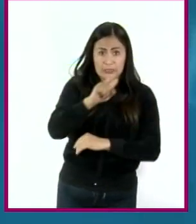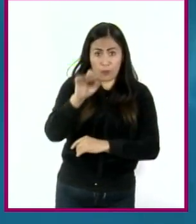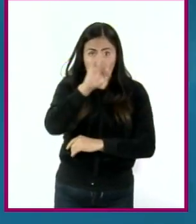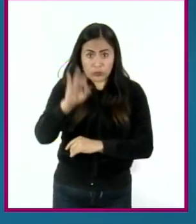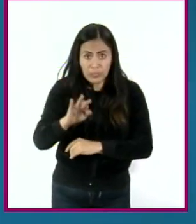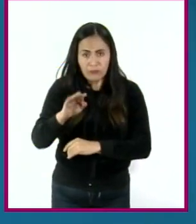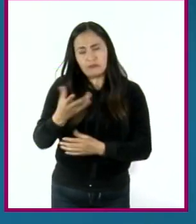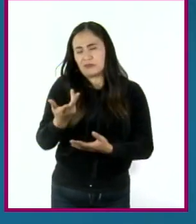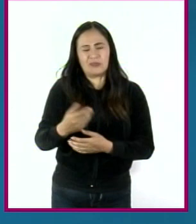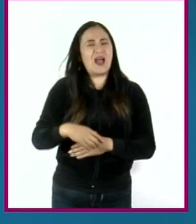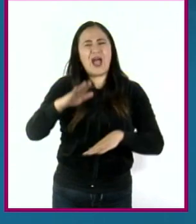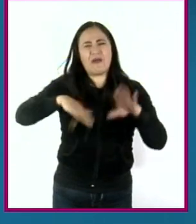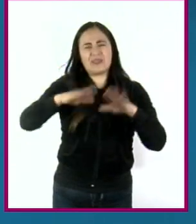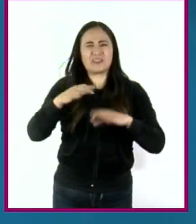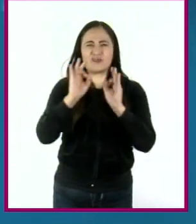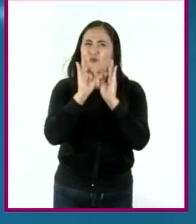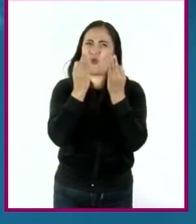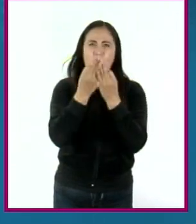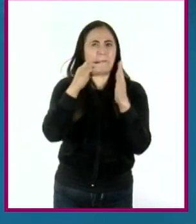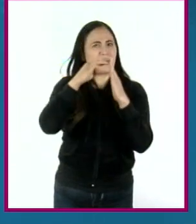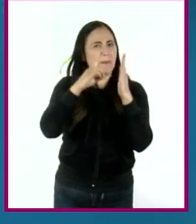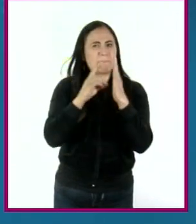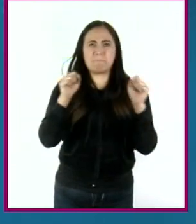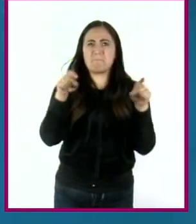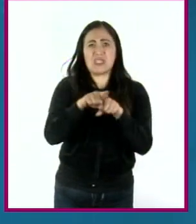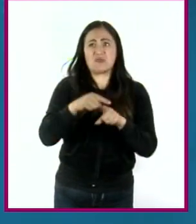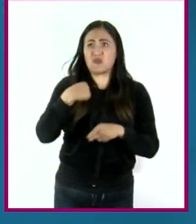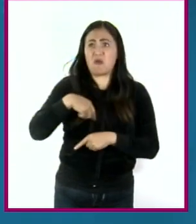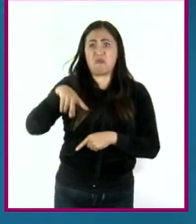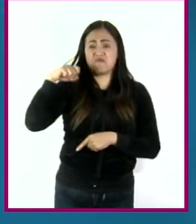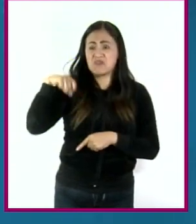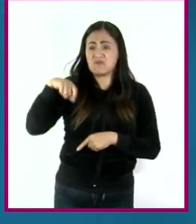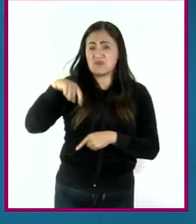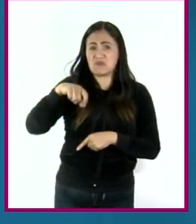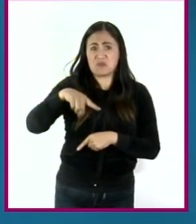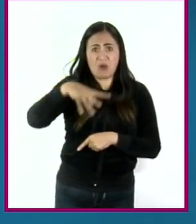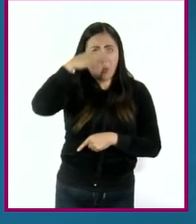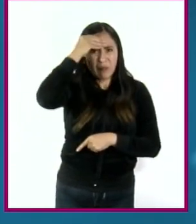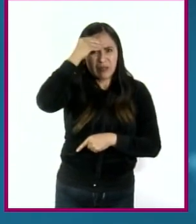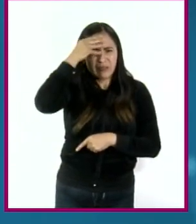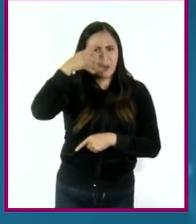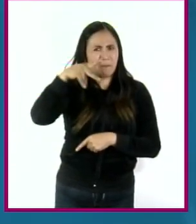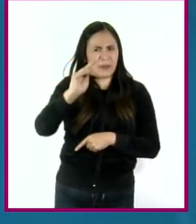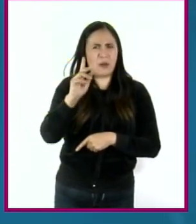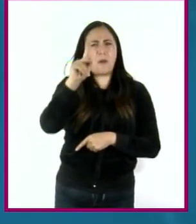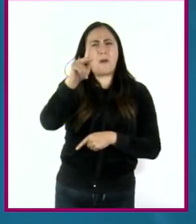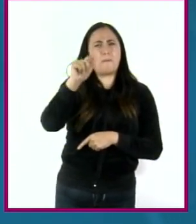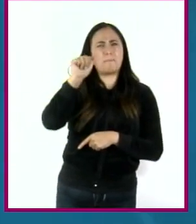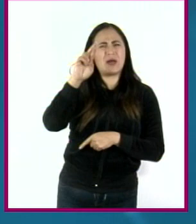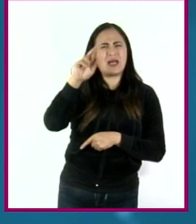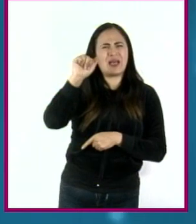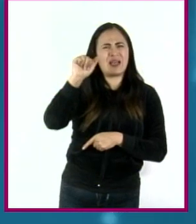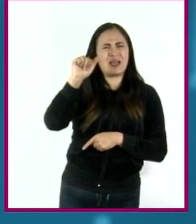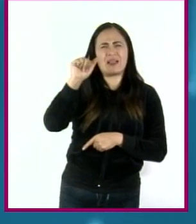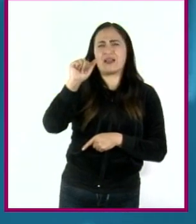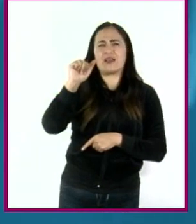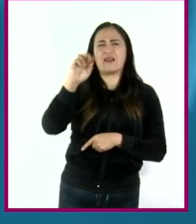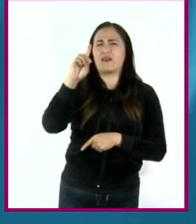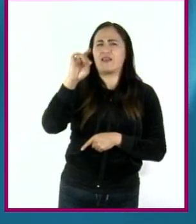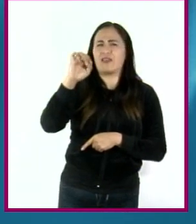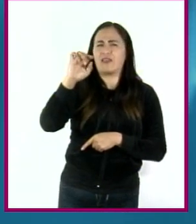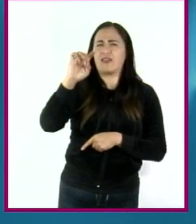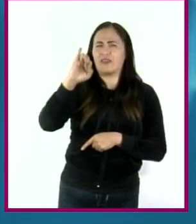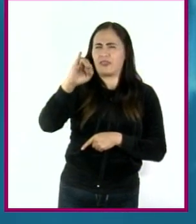de diferente manera. Yo siempre he aprendido de la misma forma. Pero, ¿qué quieres decir con paradigma, Mati? ¿Con